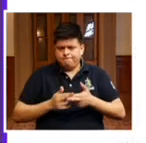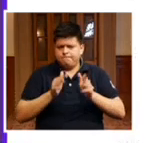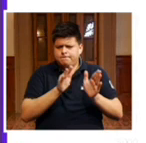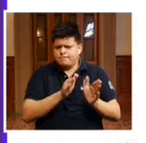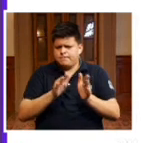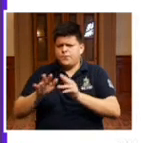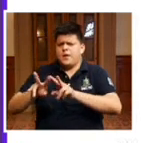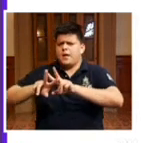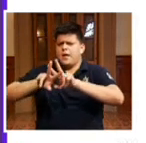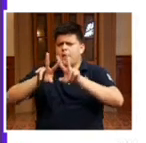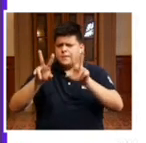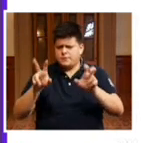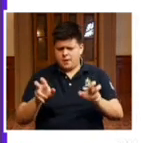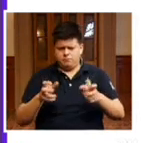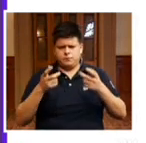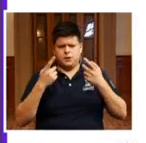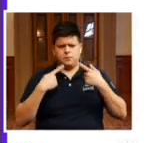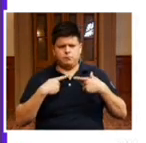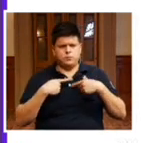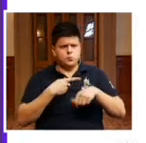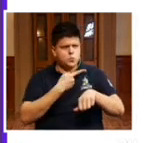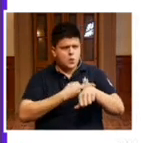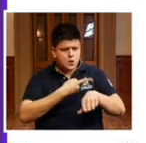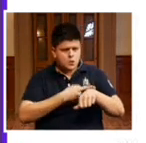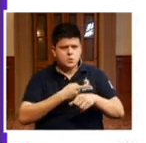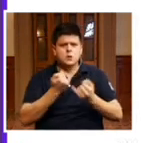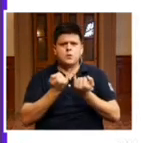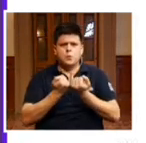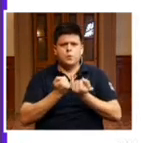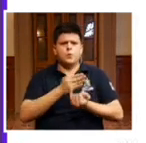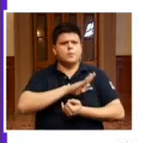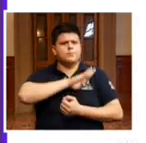específicamente de casos y de defunciones,